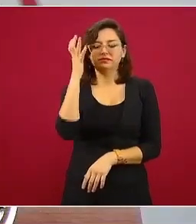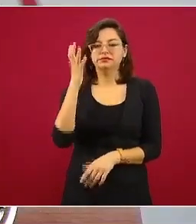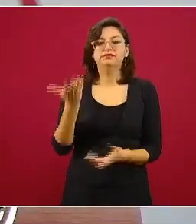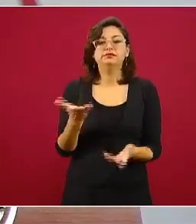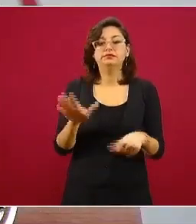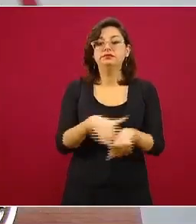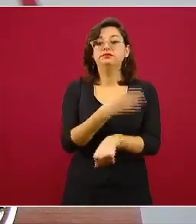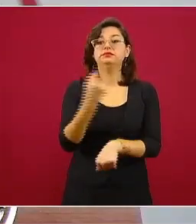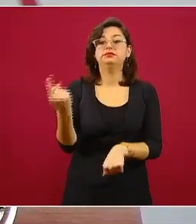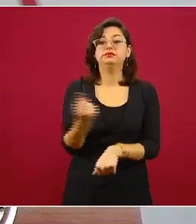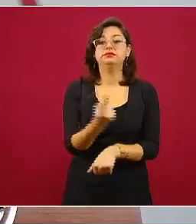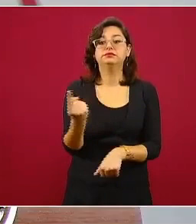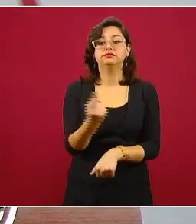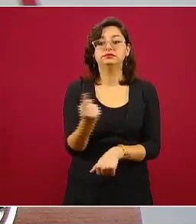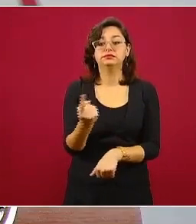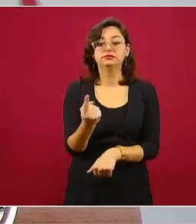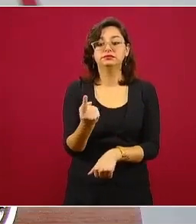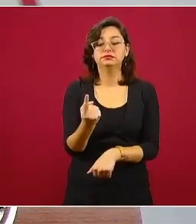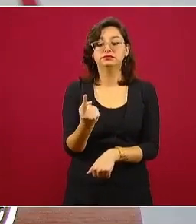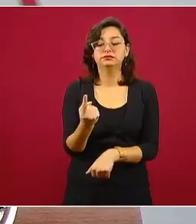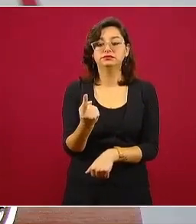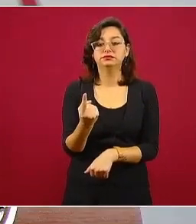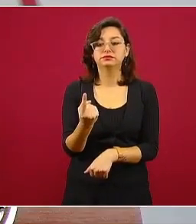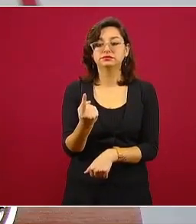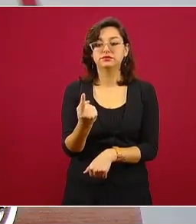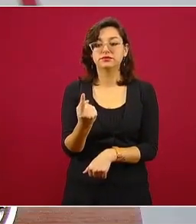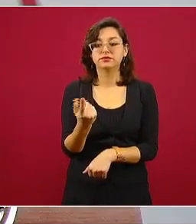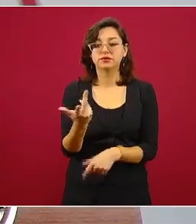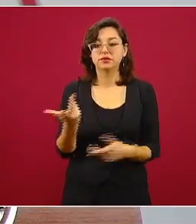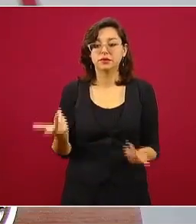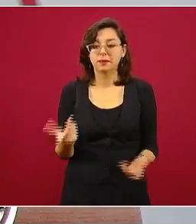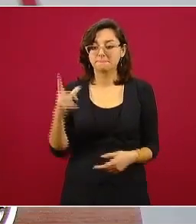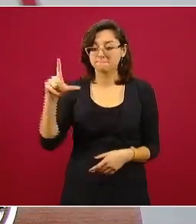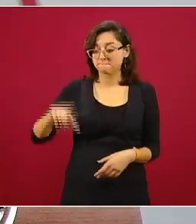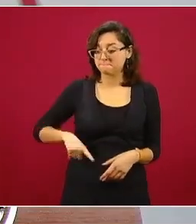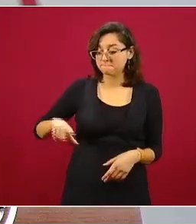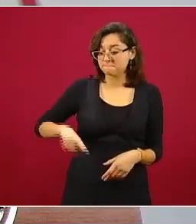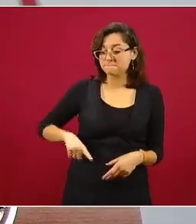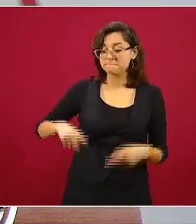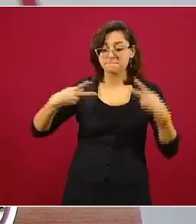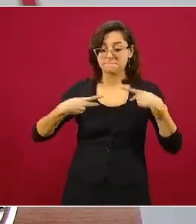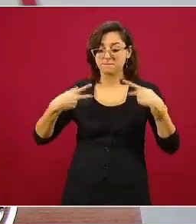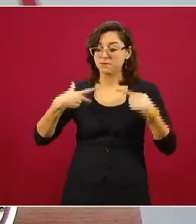porque no se quiere que intervenga el Estado